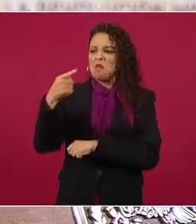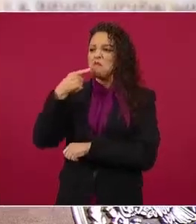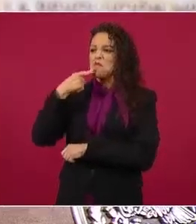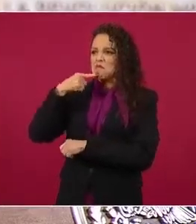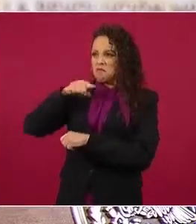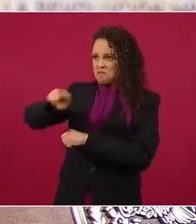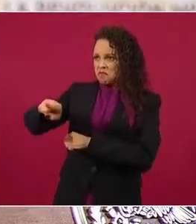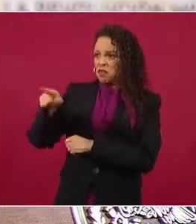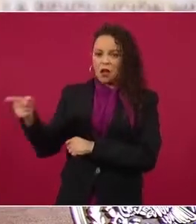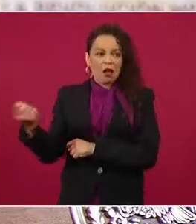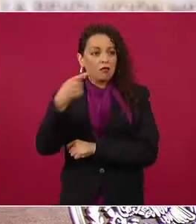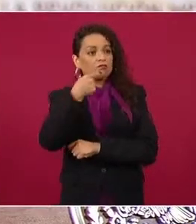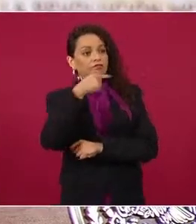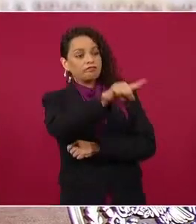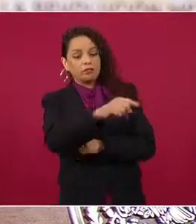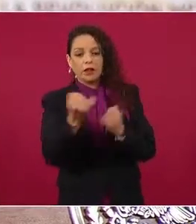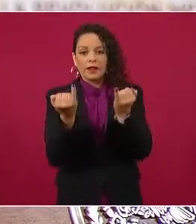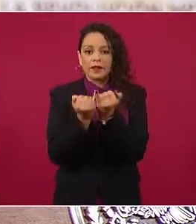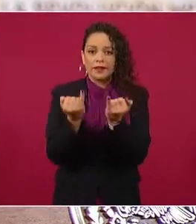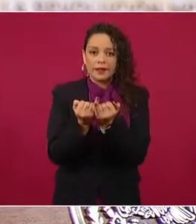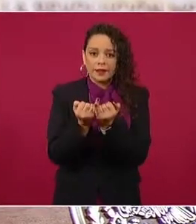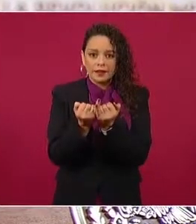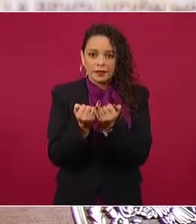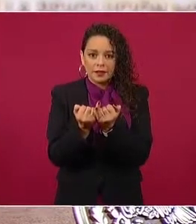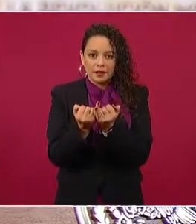En aquel entonces